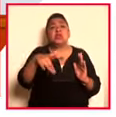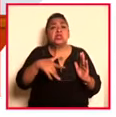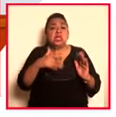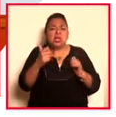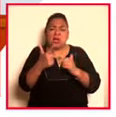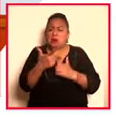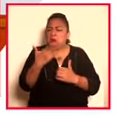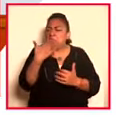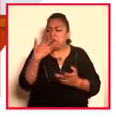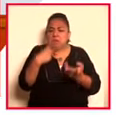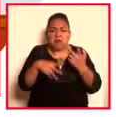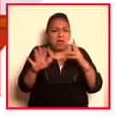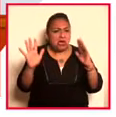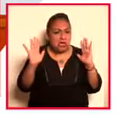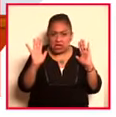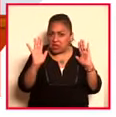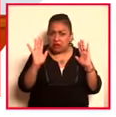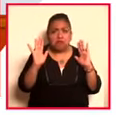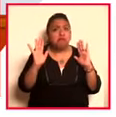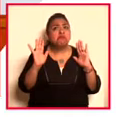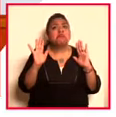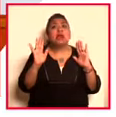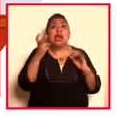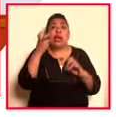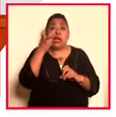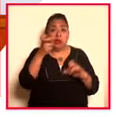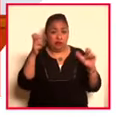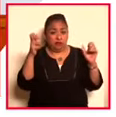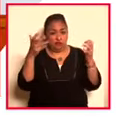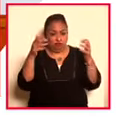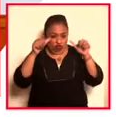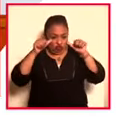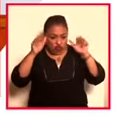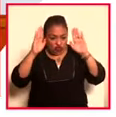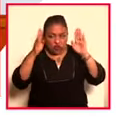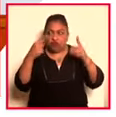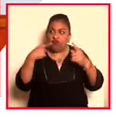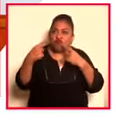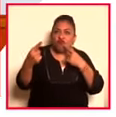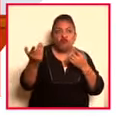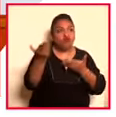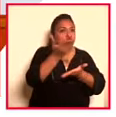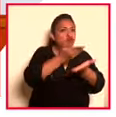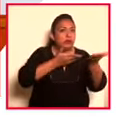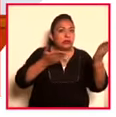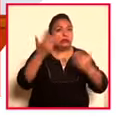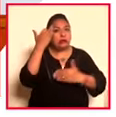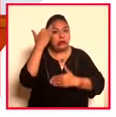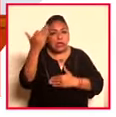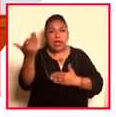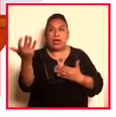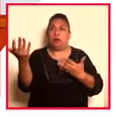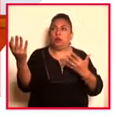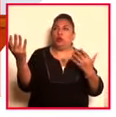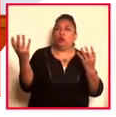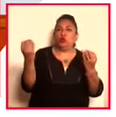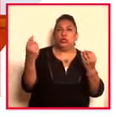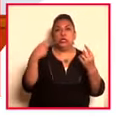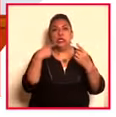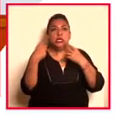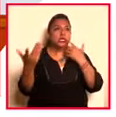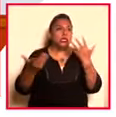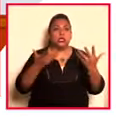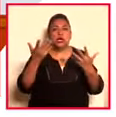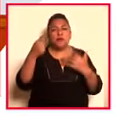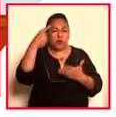bienvenida y que sea centro de discusión, de conversaciones largas, de polémica. Creo que el